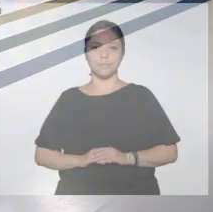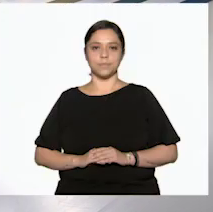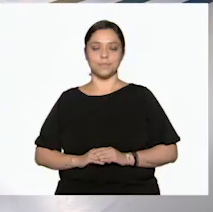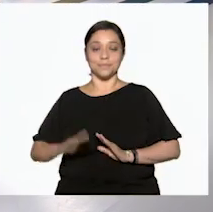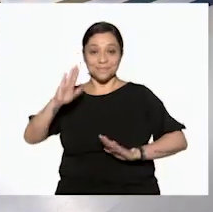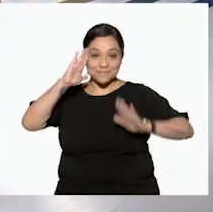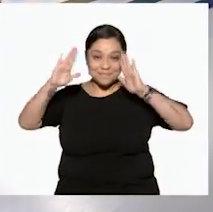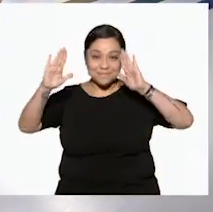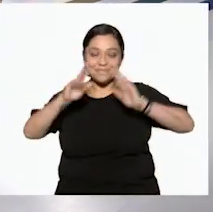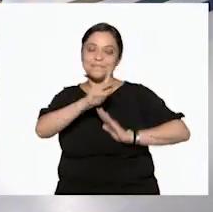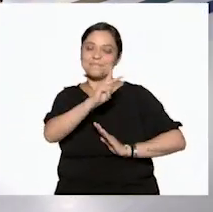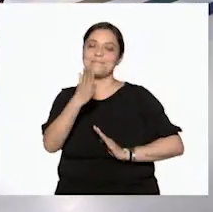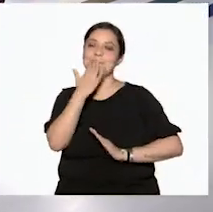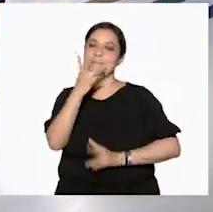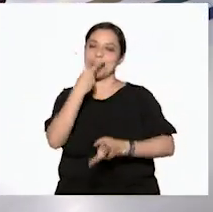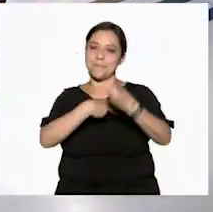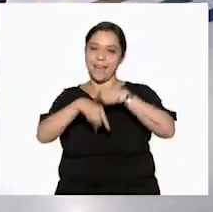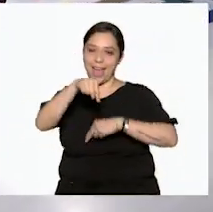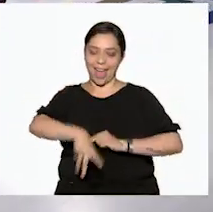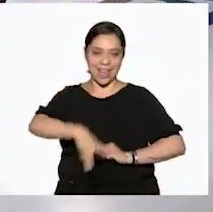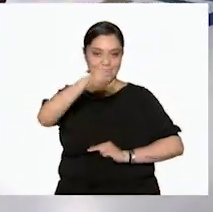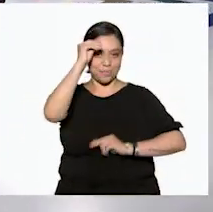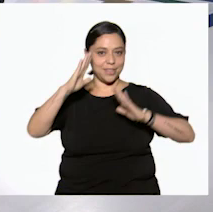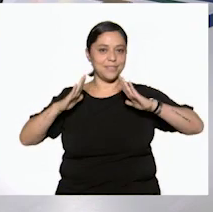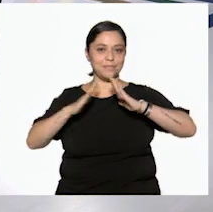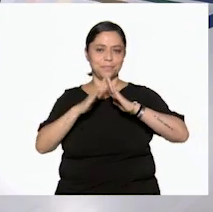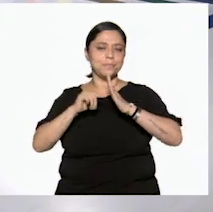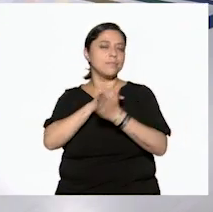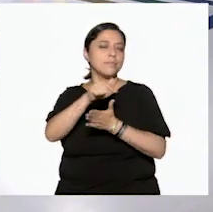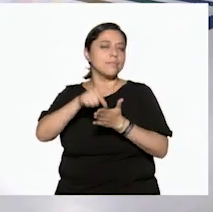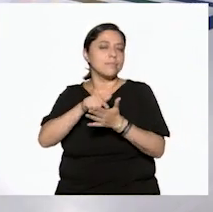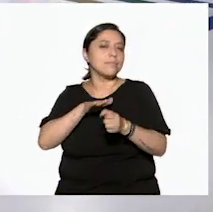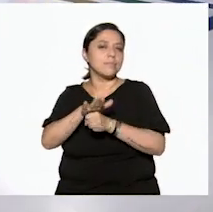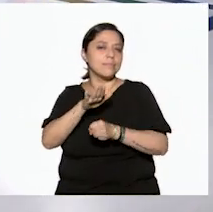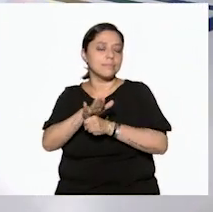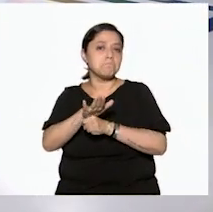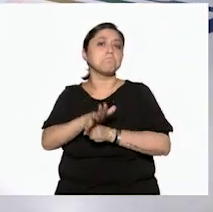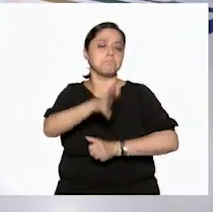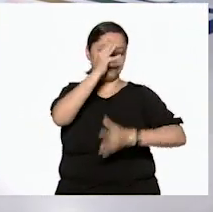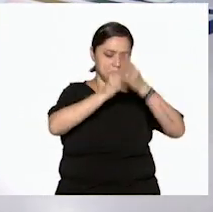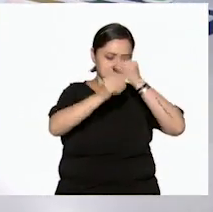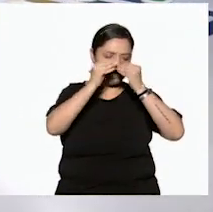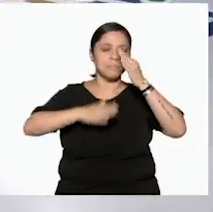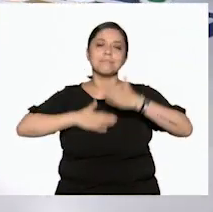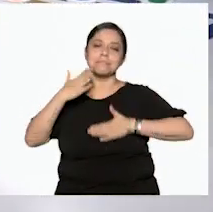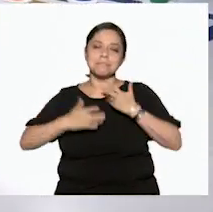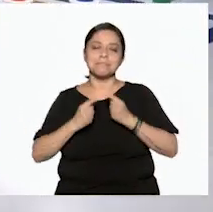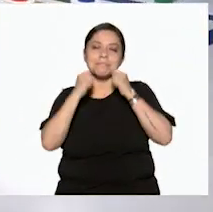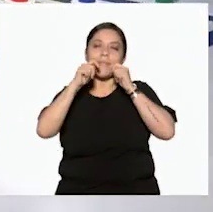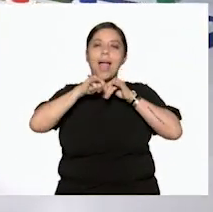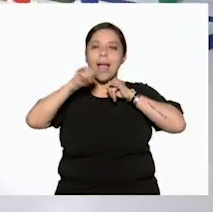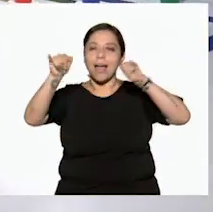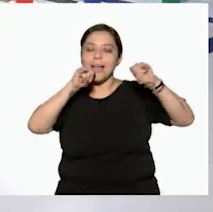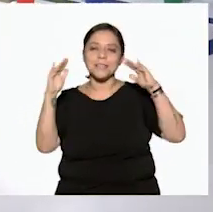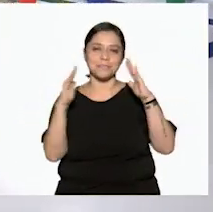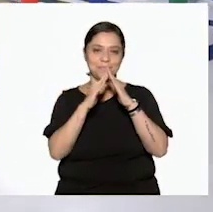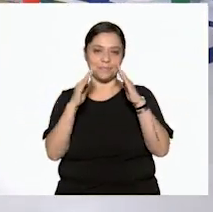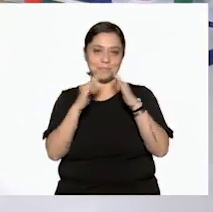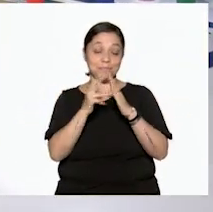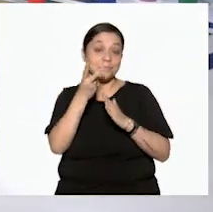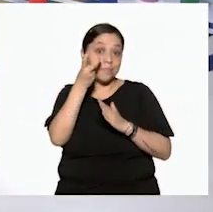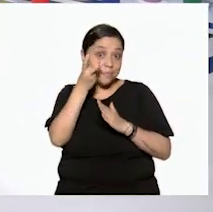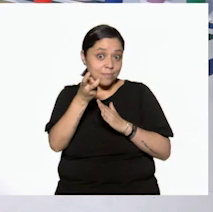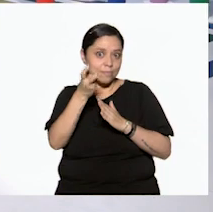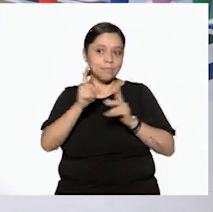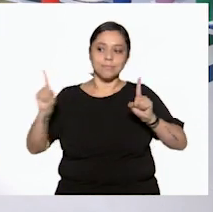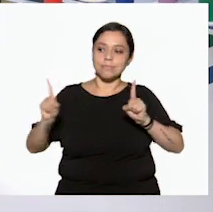Hola, hola, bienvenidas y bienvenidos a Aprende en Casa, un espacio en el que vamos a poder aprender y divertirnos desde nuestros hogares. Y para ello el día